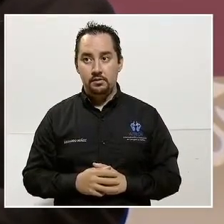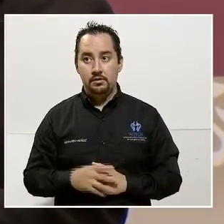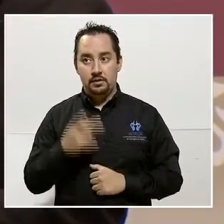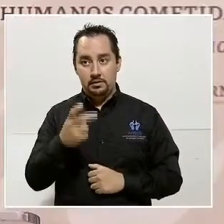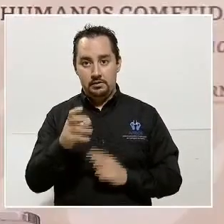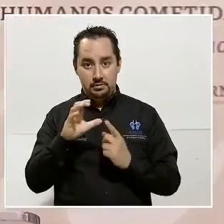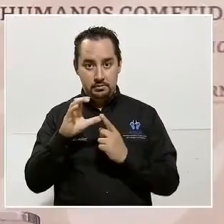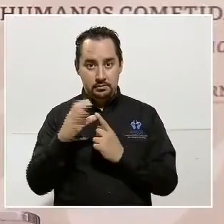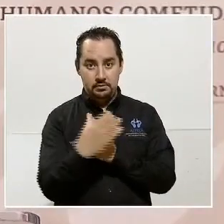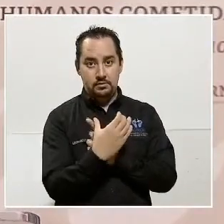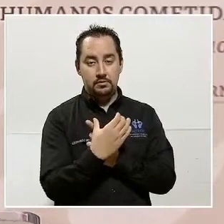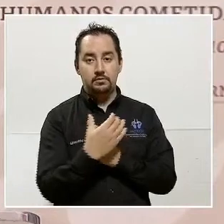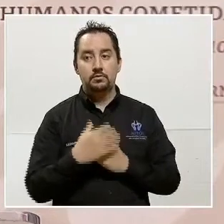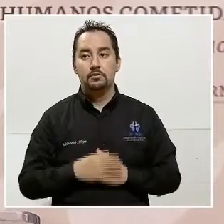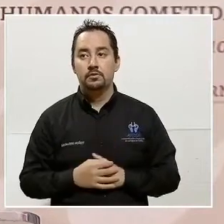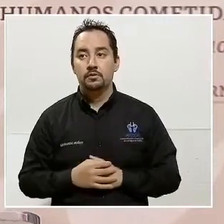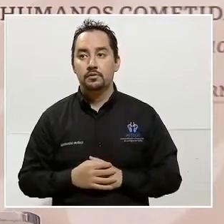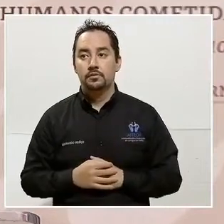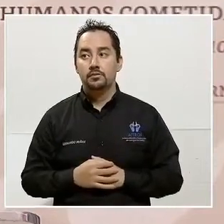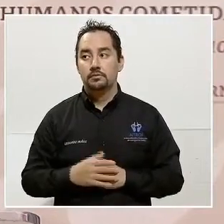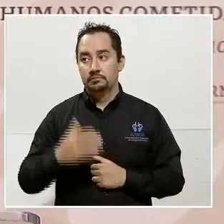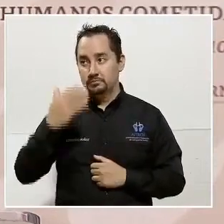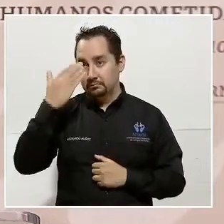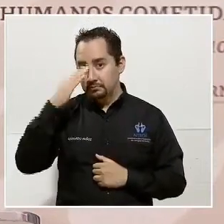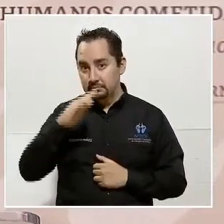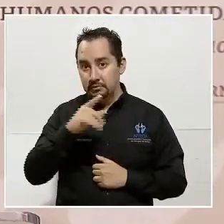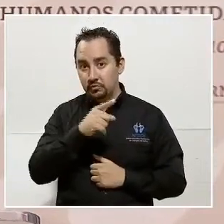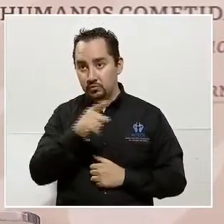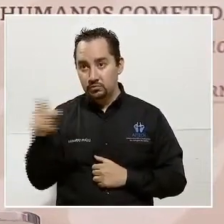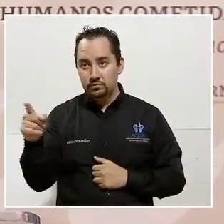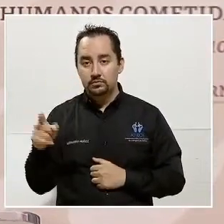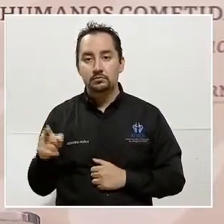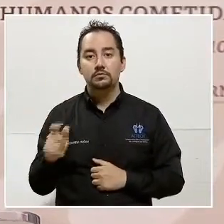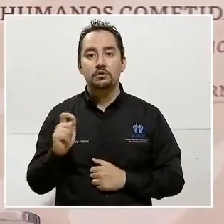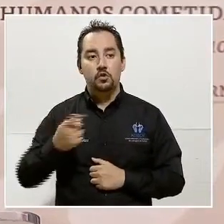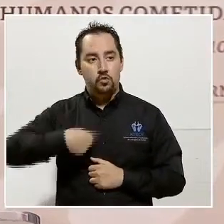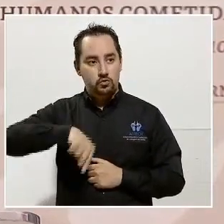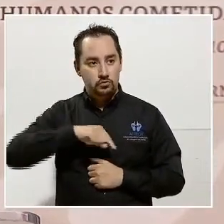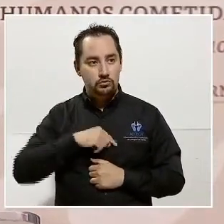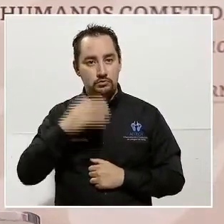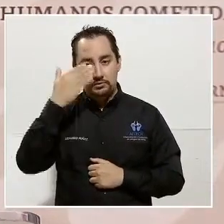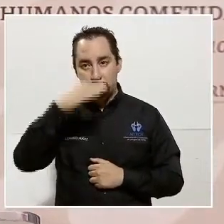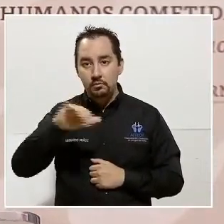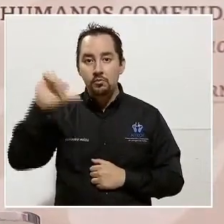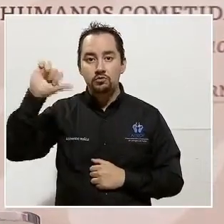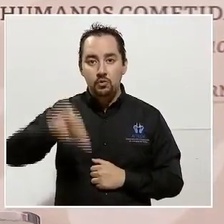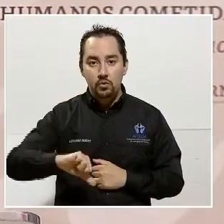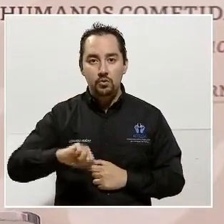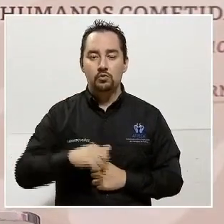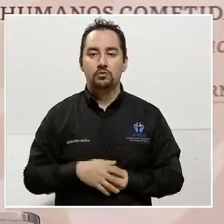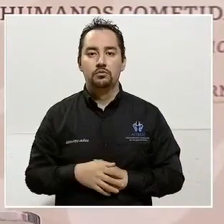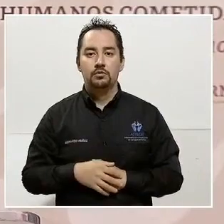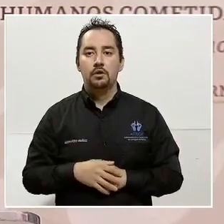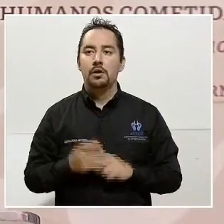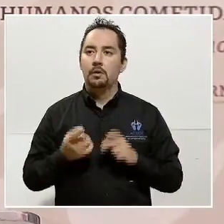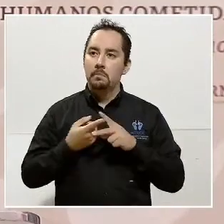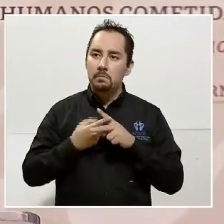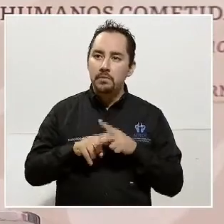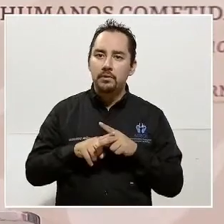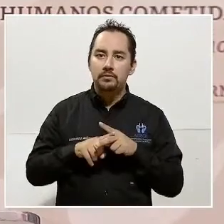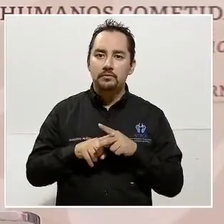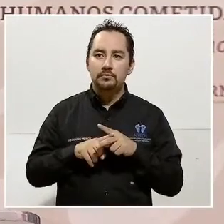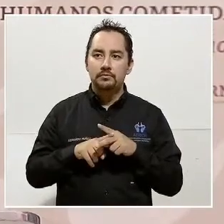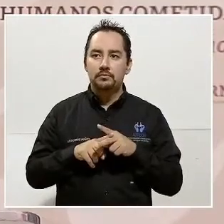esta comisión, sepan ustedes que estamos conscientes de que hoy inicia un